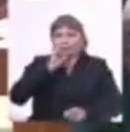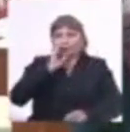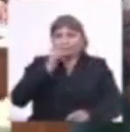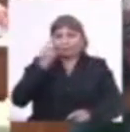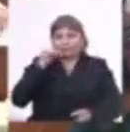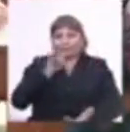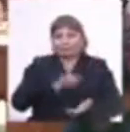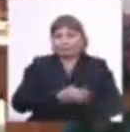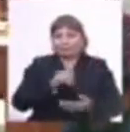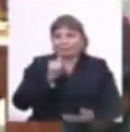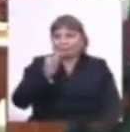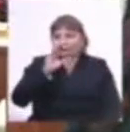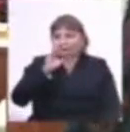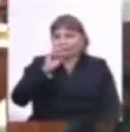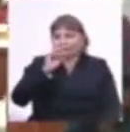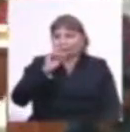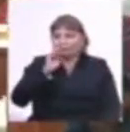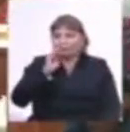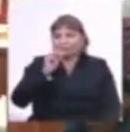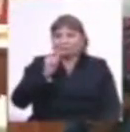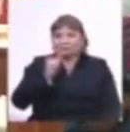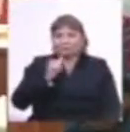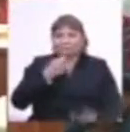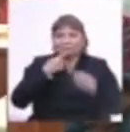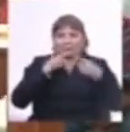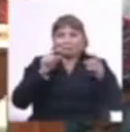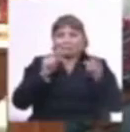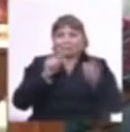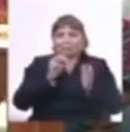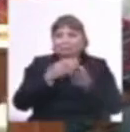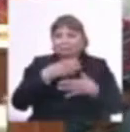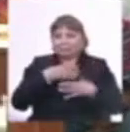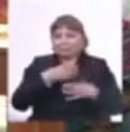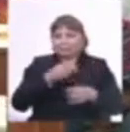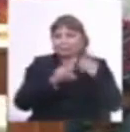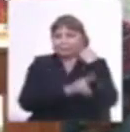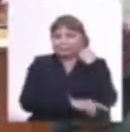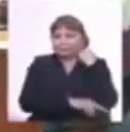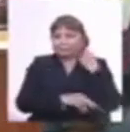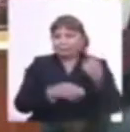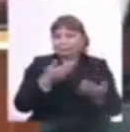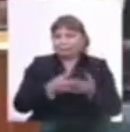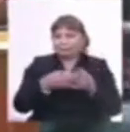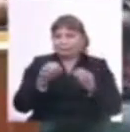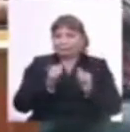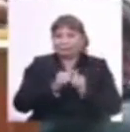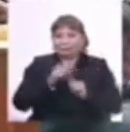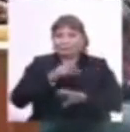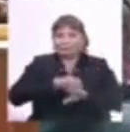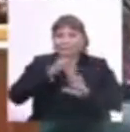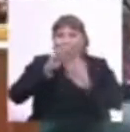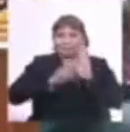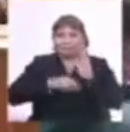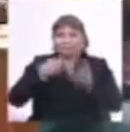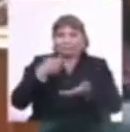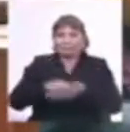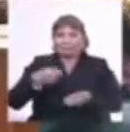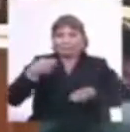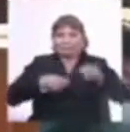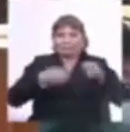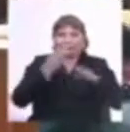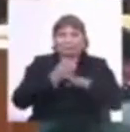facultad. Los están engañando y los han engañado. Y los han engañado a ustedes. Y ella ha ido a vestirse, a darse su baño de